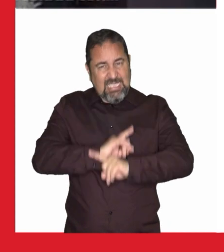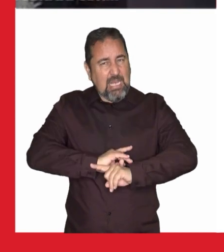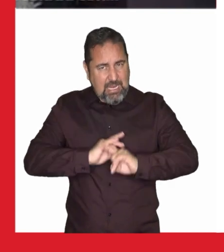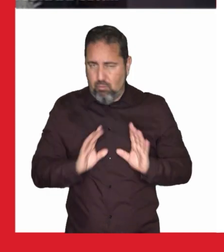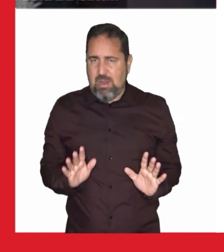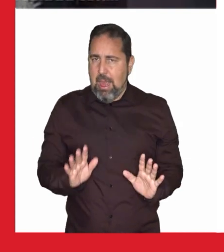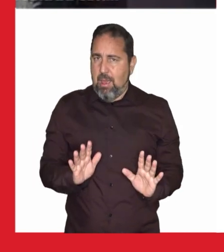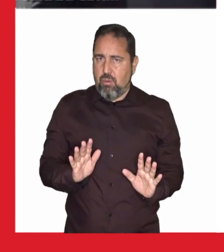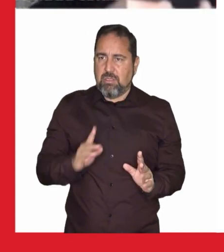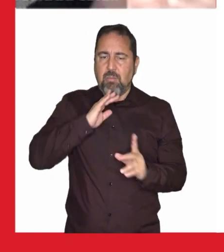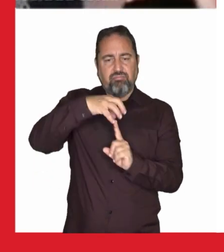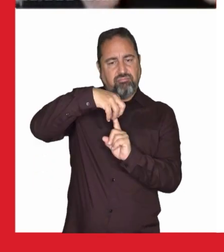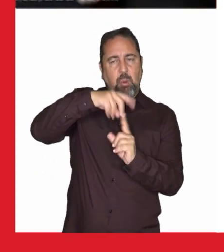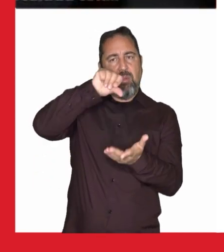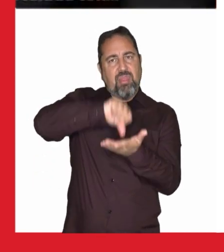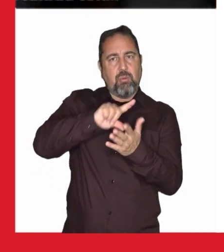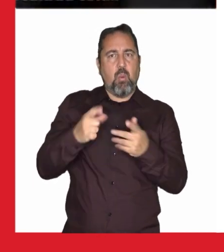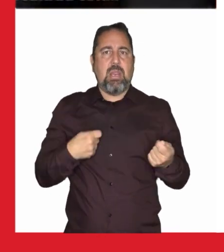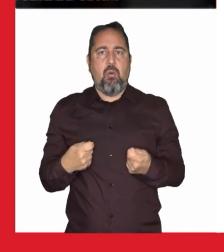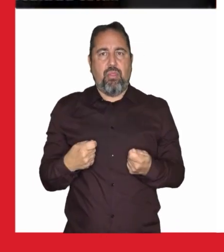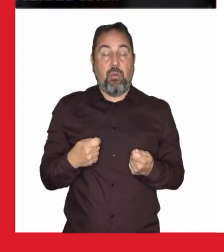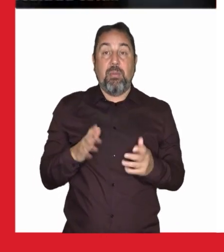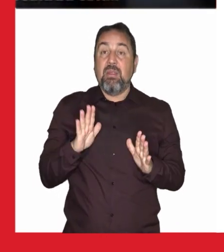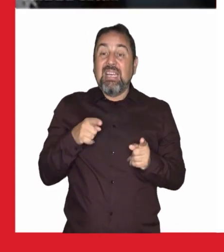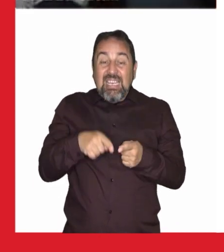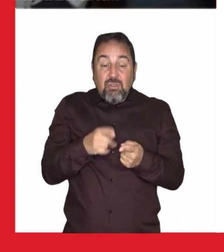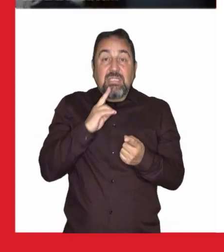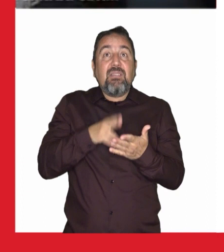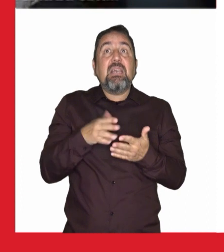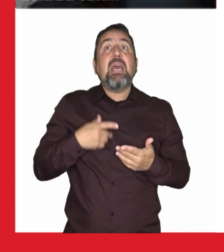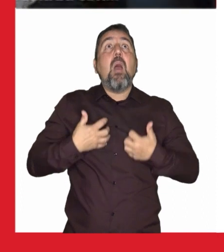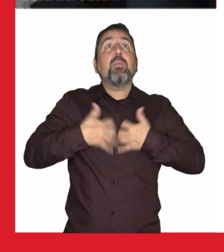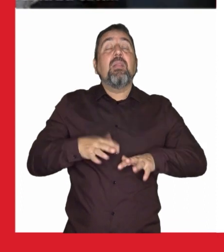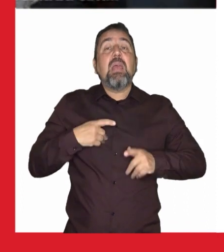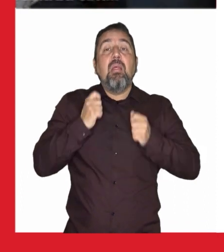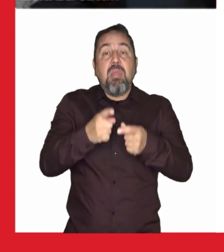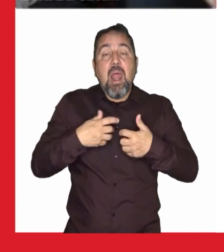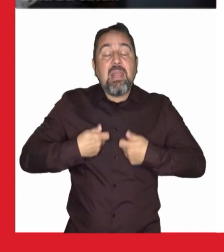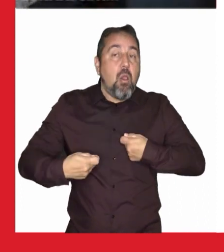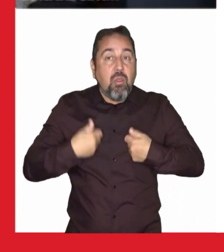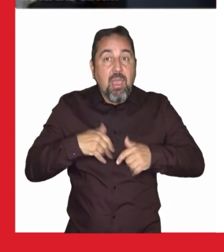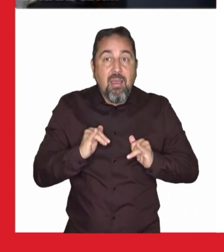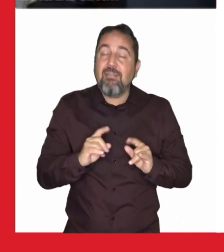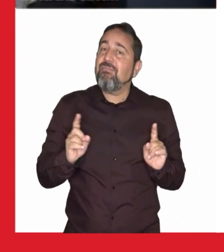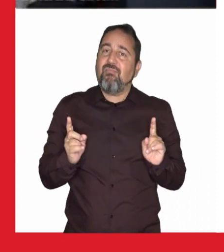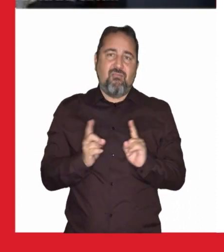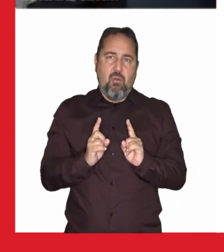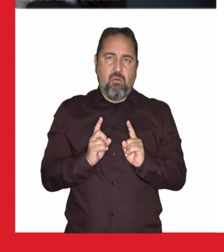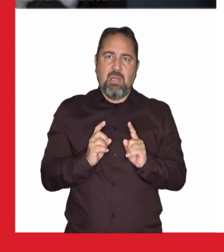a ofrecer. ¿Sí? Eso está claro que es como el núcleo central de un negocio. Pero solo con eso no tienes un